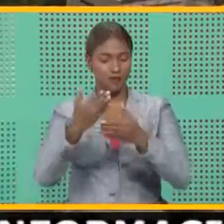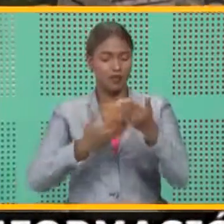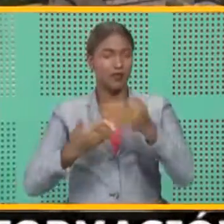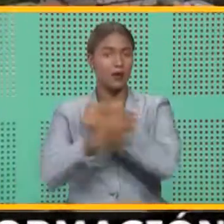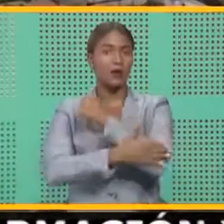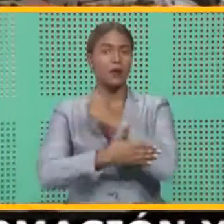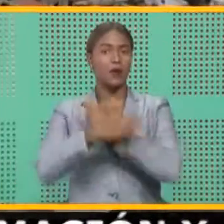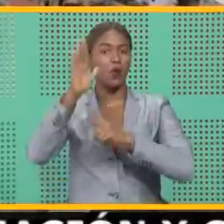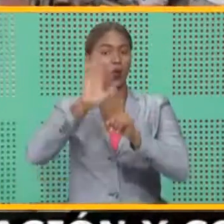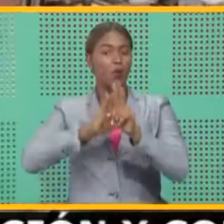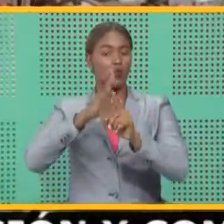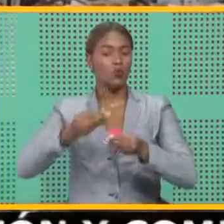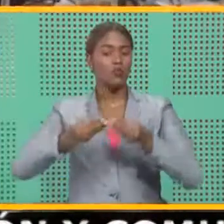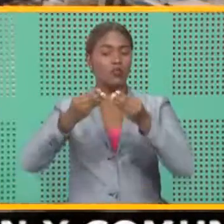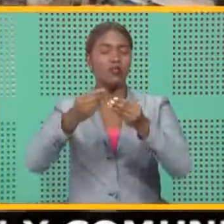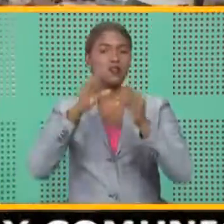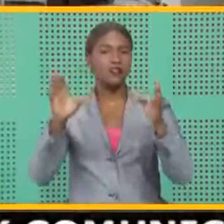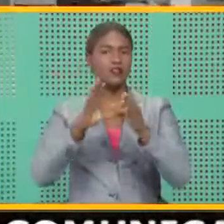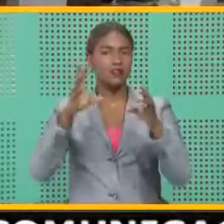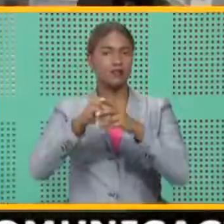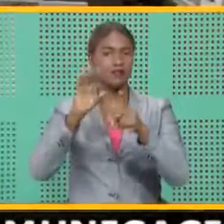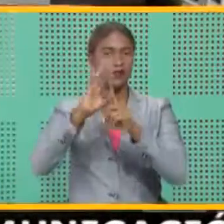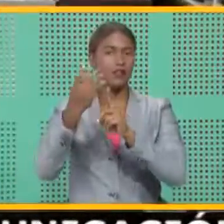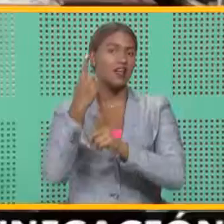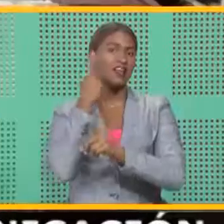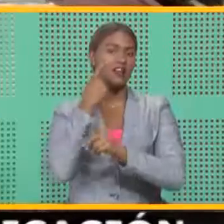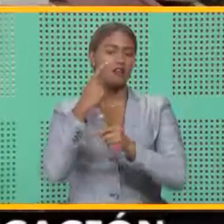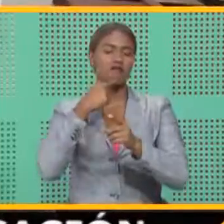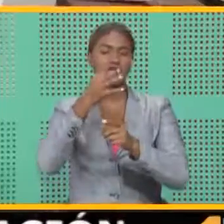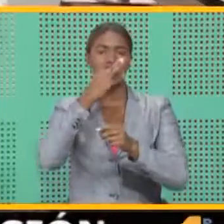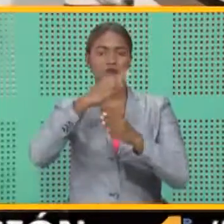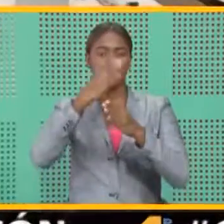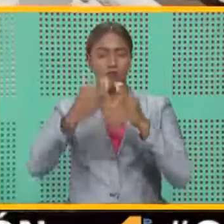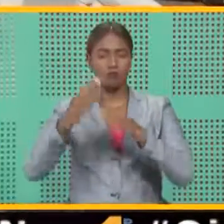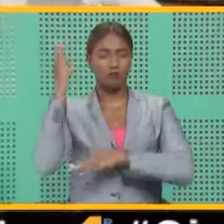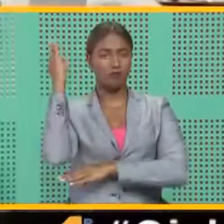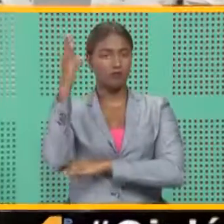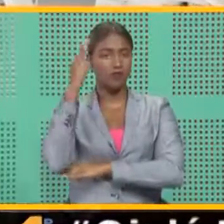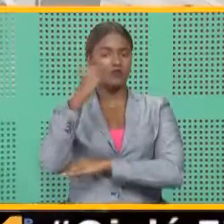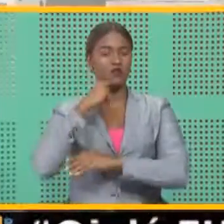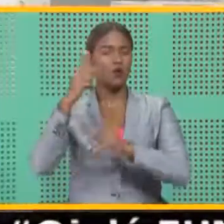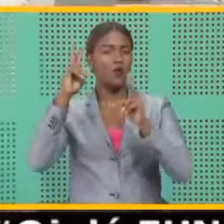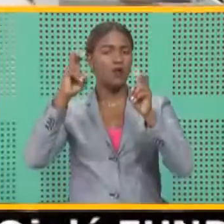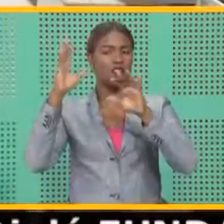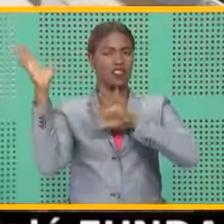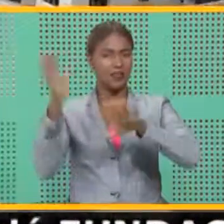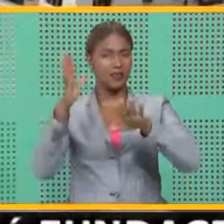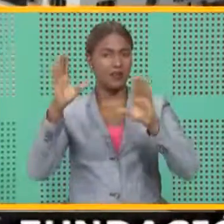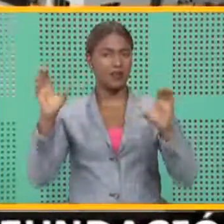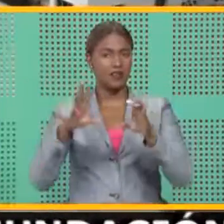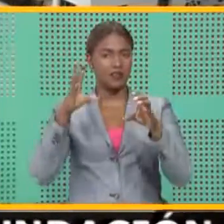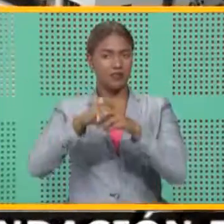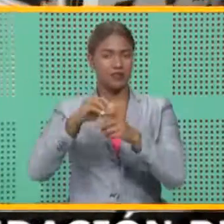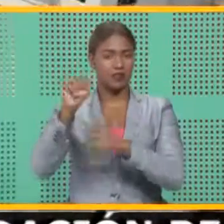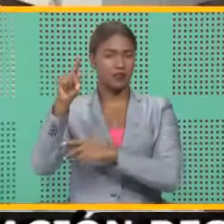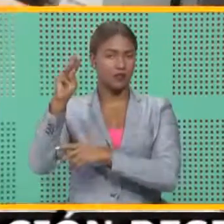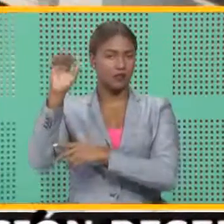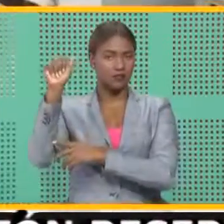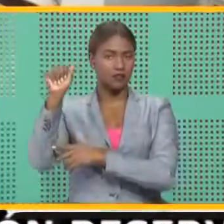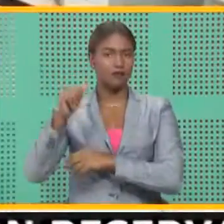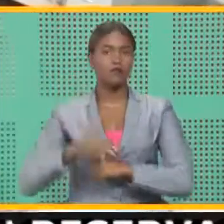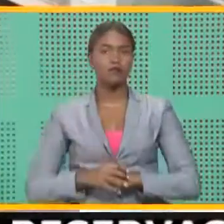País, cuya entrega se efectuó en el marco de la recién finalizada conferencia sobre el clima realizada en Bonn, Alemania.